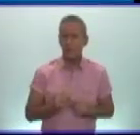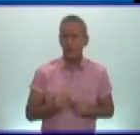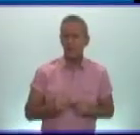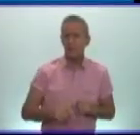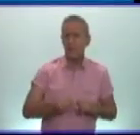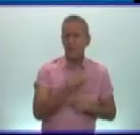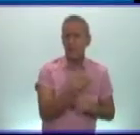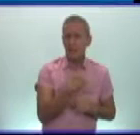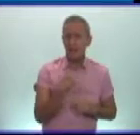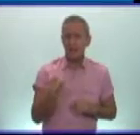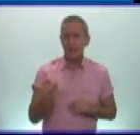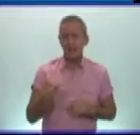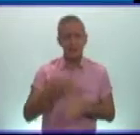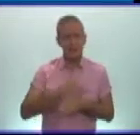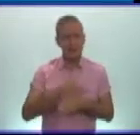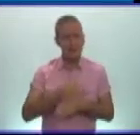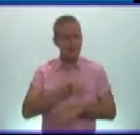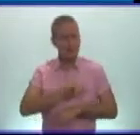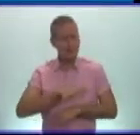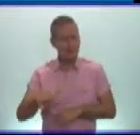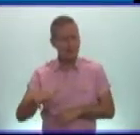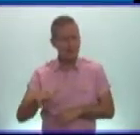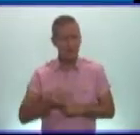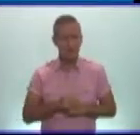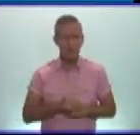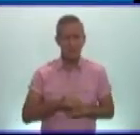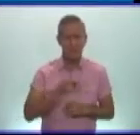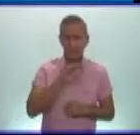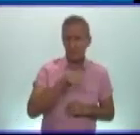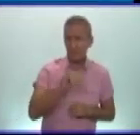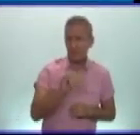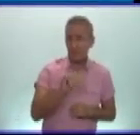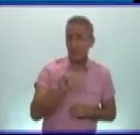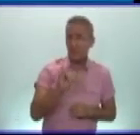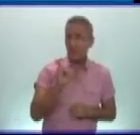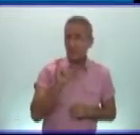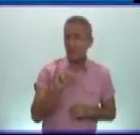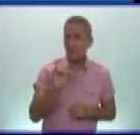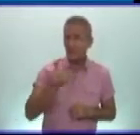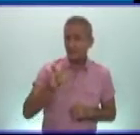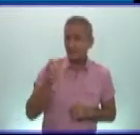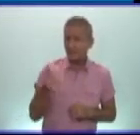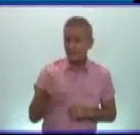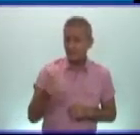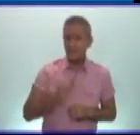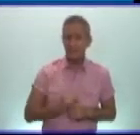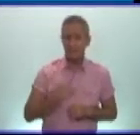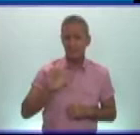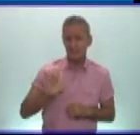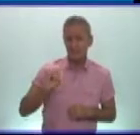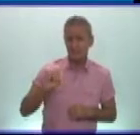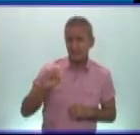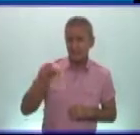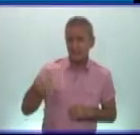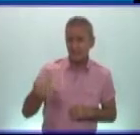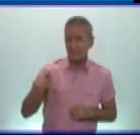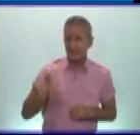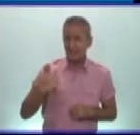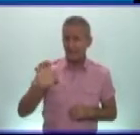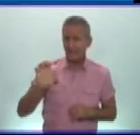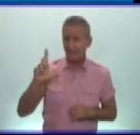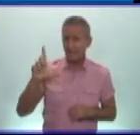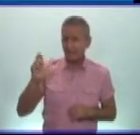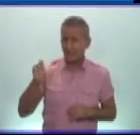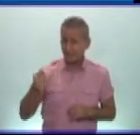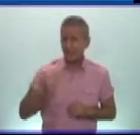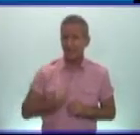carta. En ocasiones se le llama misiva, esquela, epístola, correspondencia.